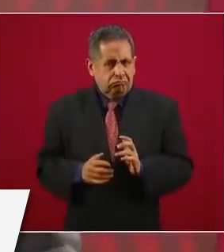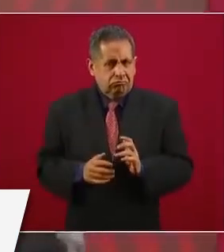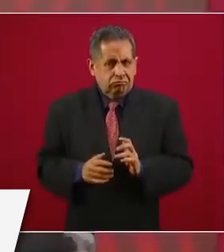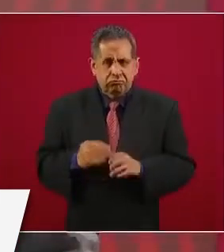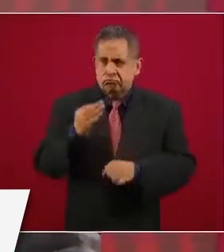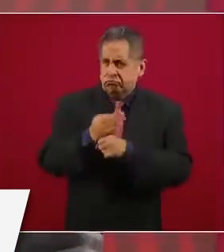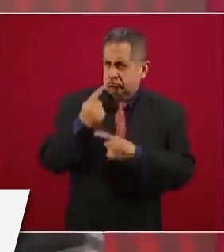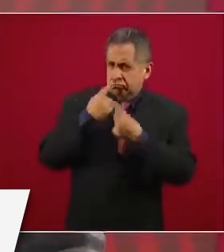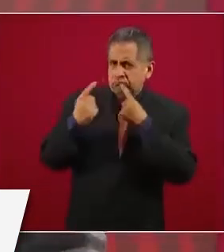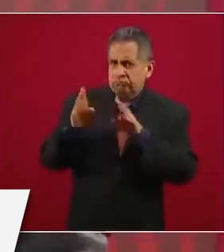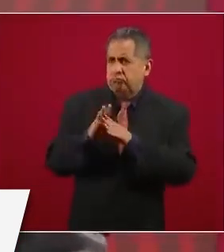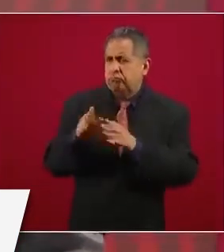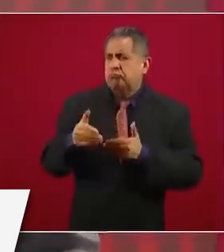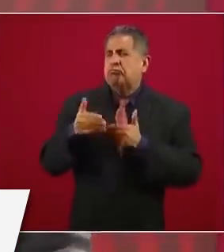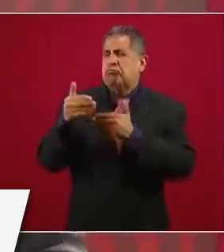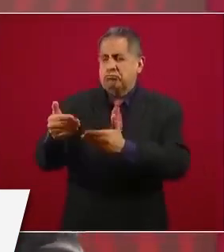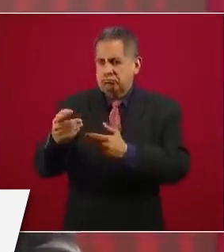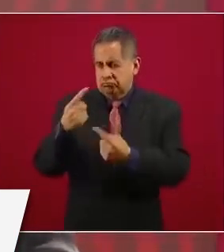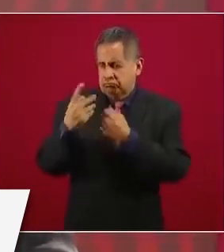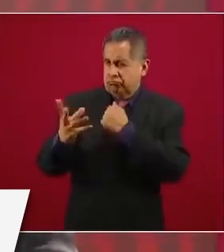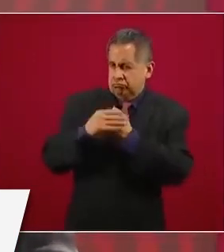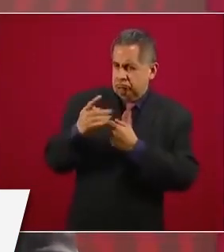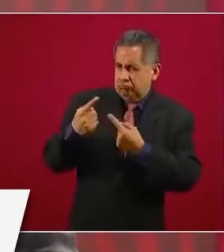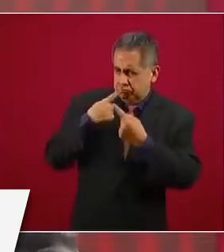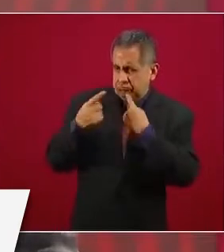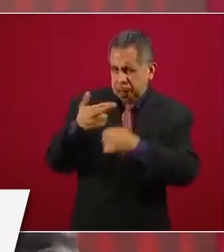Vamos a negociar una prórroga